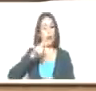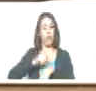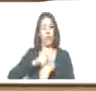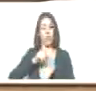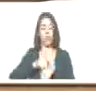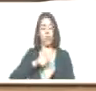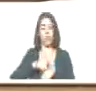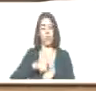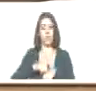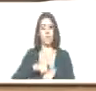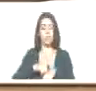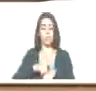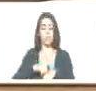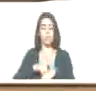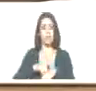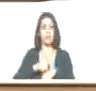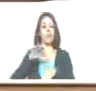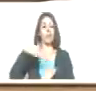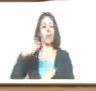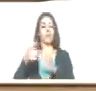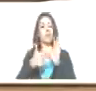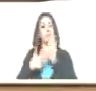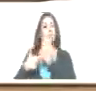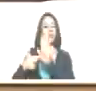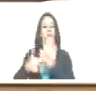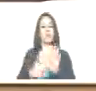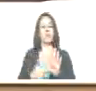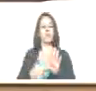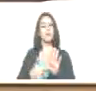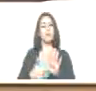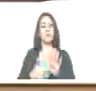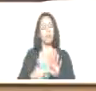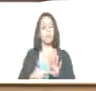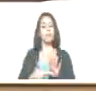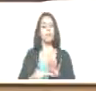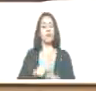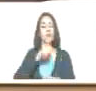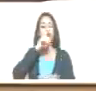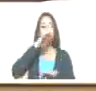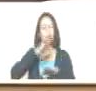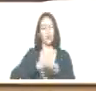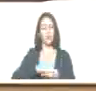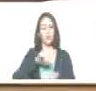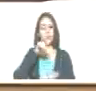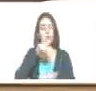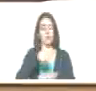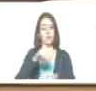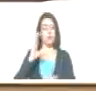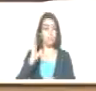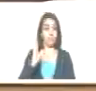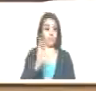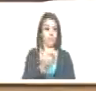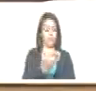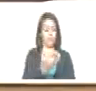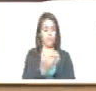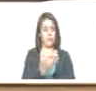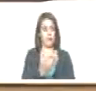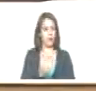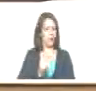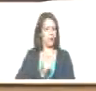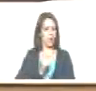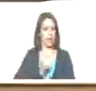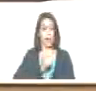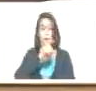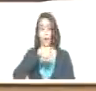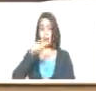que cuando nos referimos a que los culpables caerán, sean quienes sean y